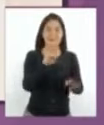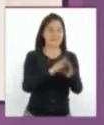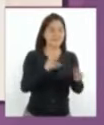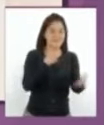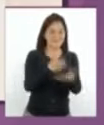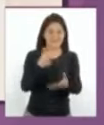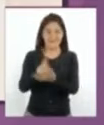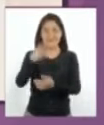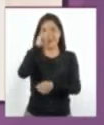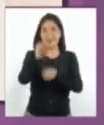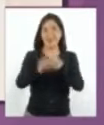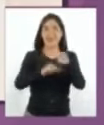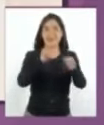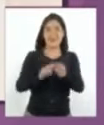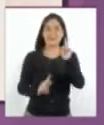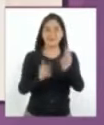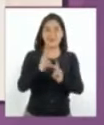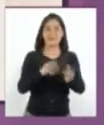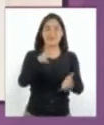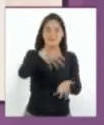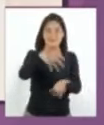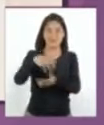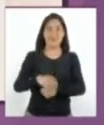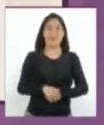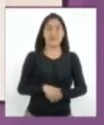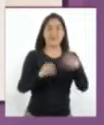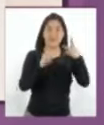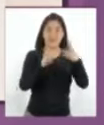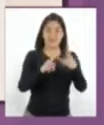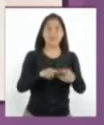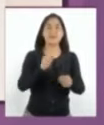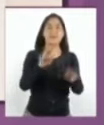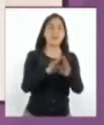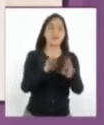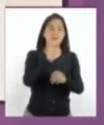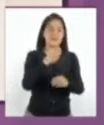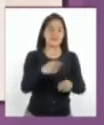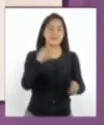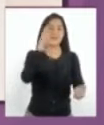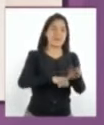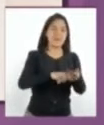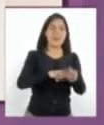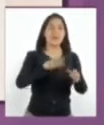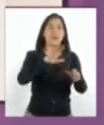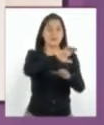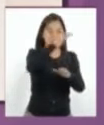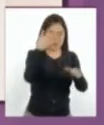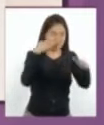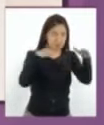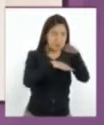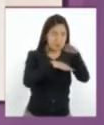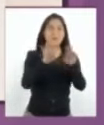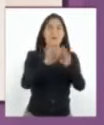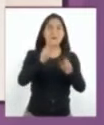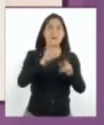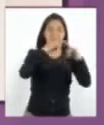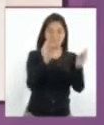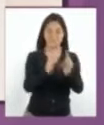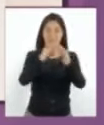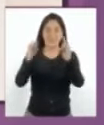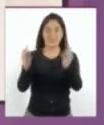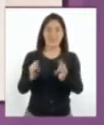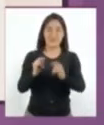y la recolección. 3. Se refugiaban en cuevas, cavernas y pequeños